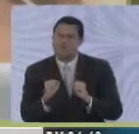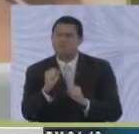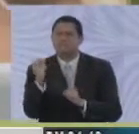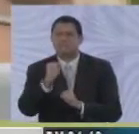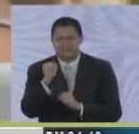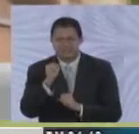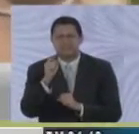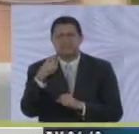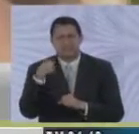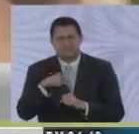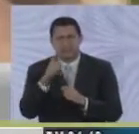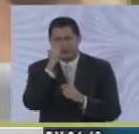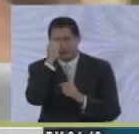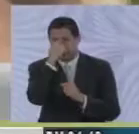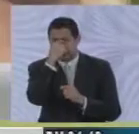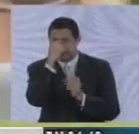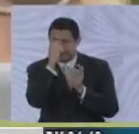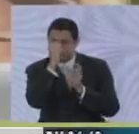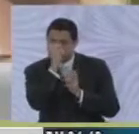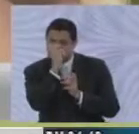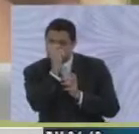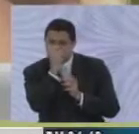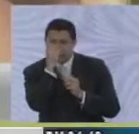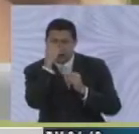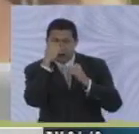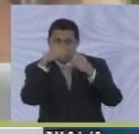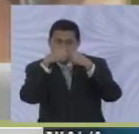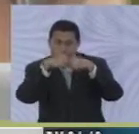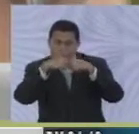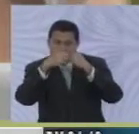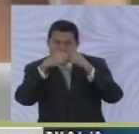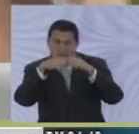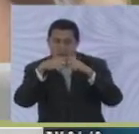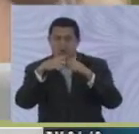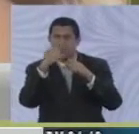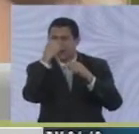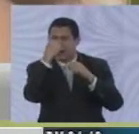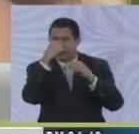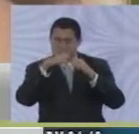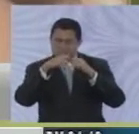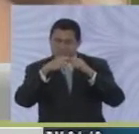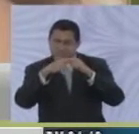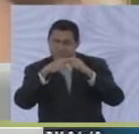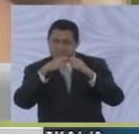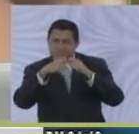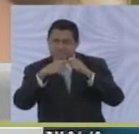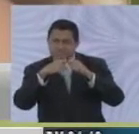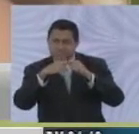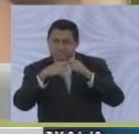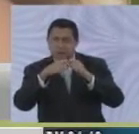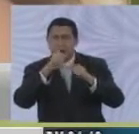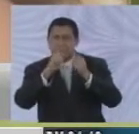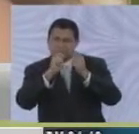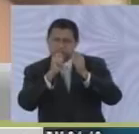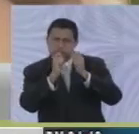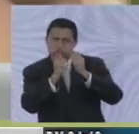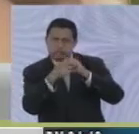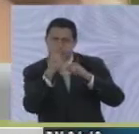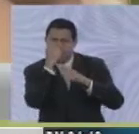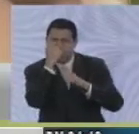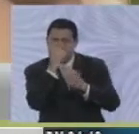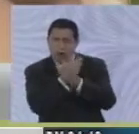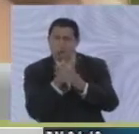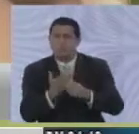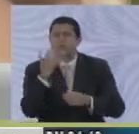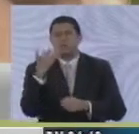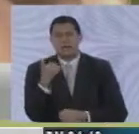sí trae distorsiones a nivel de los cartílagos que están en la punta nasal y se produce alteración de algunas estructuras anatómicas importantes